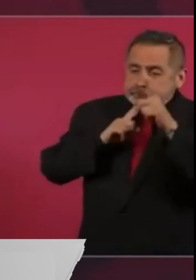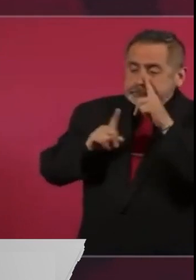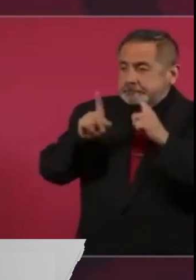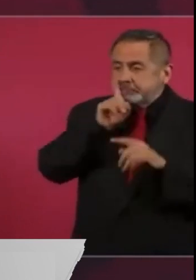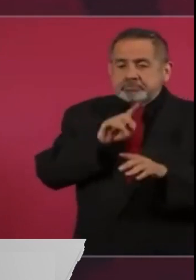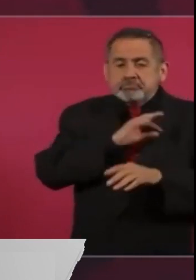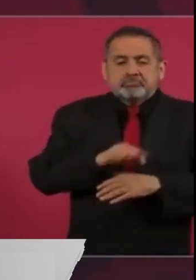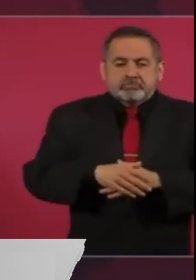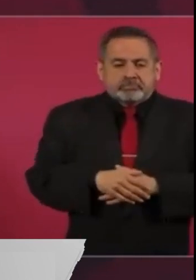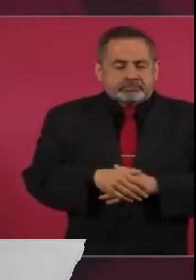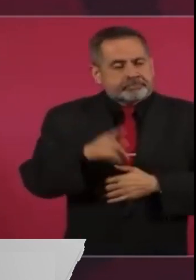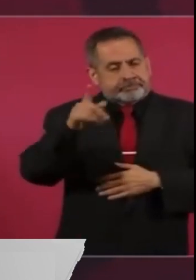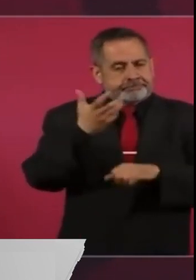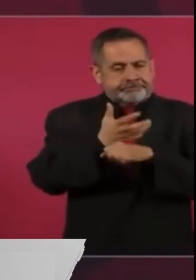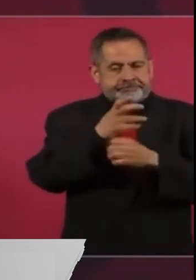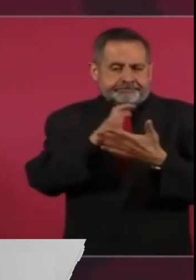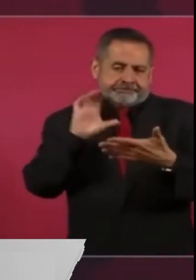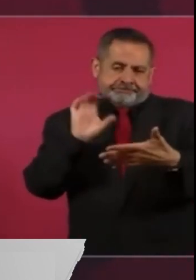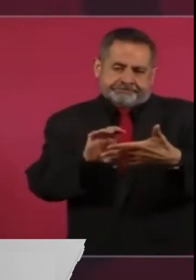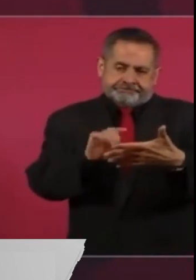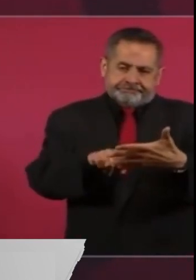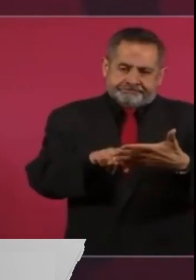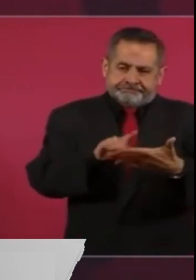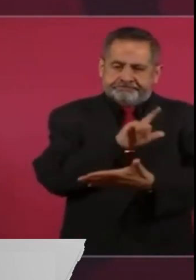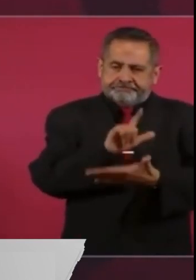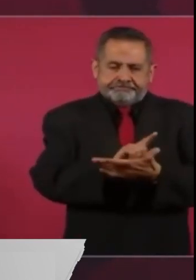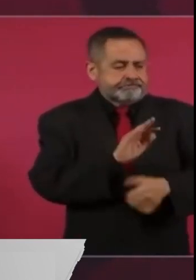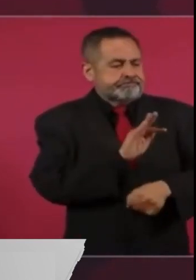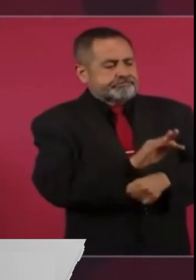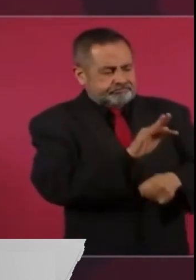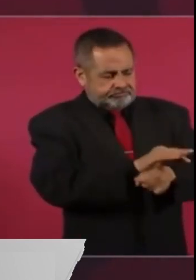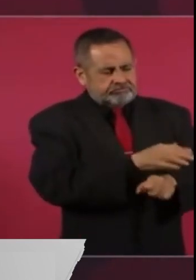Hay una enmienda que los protege.